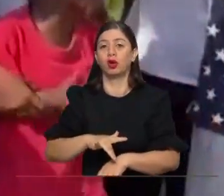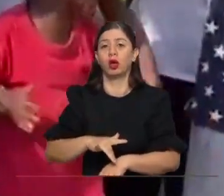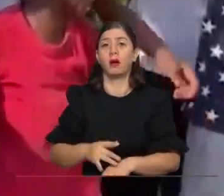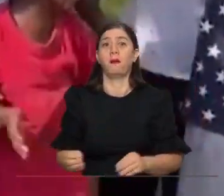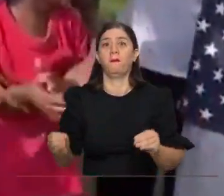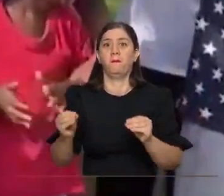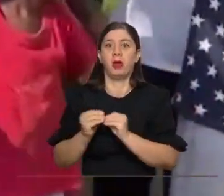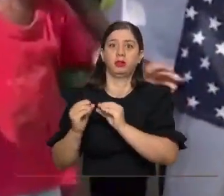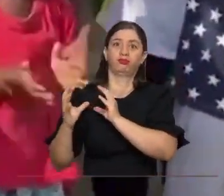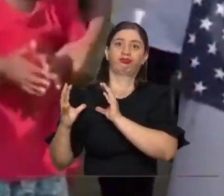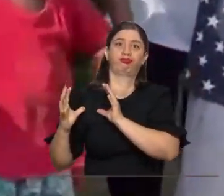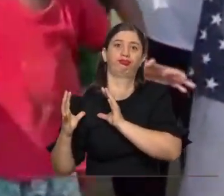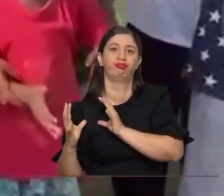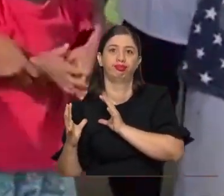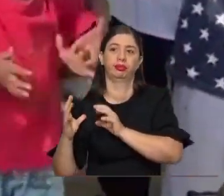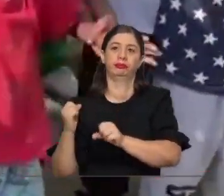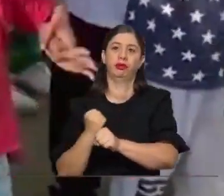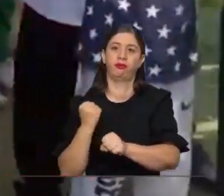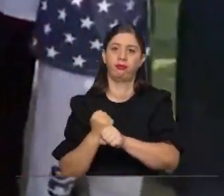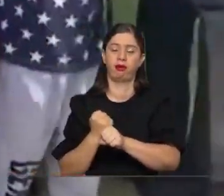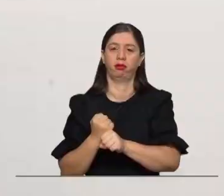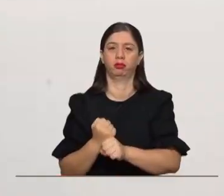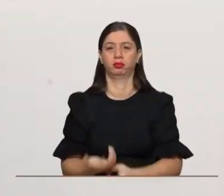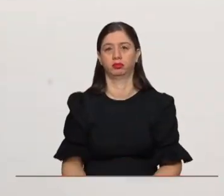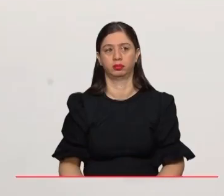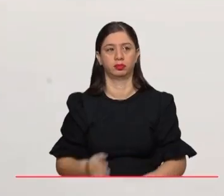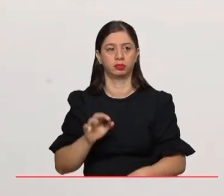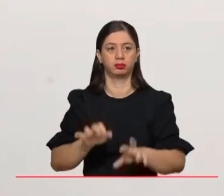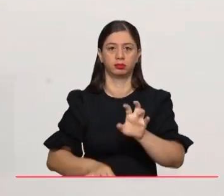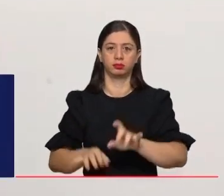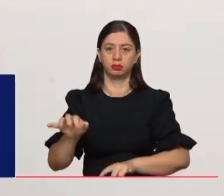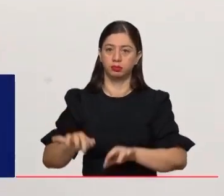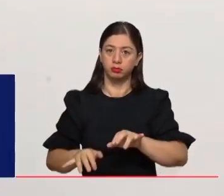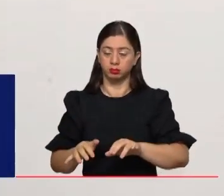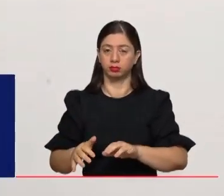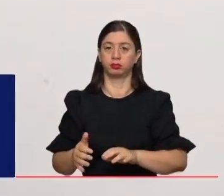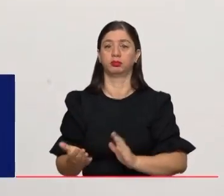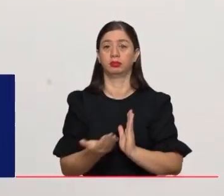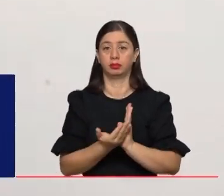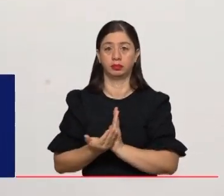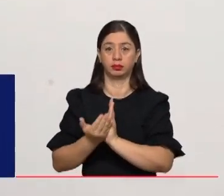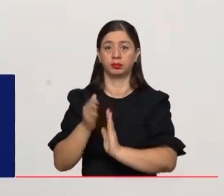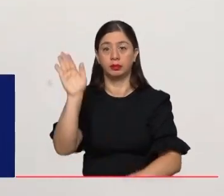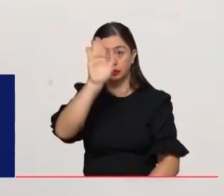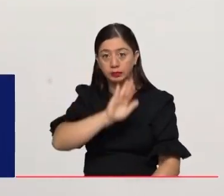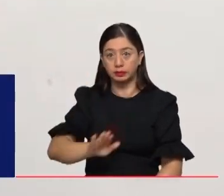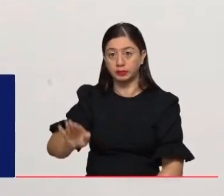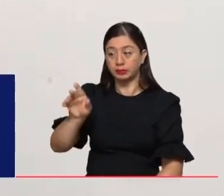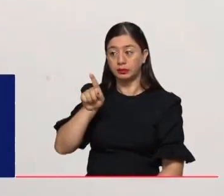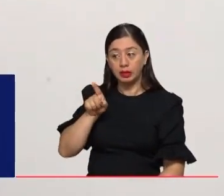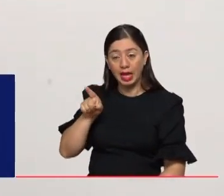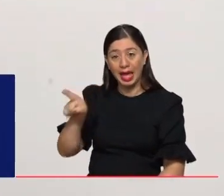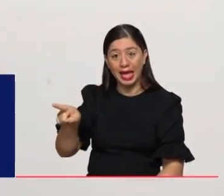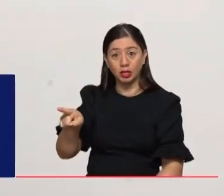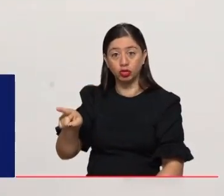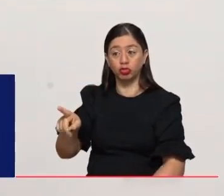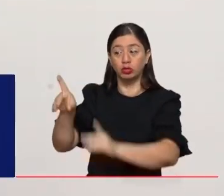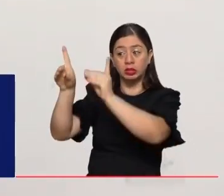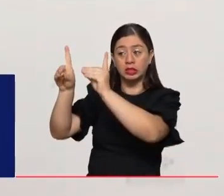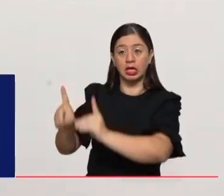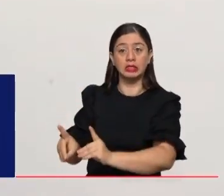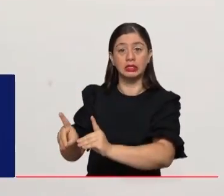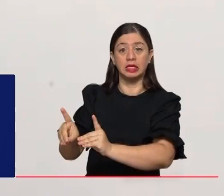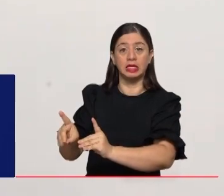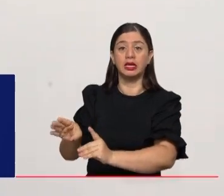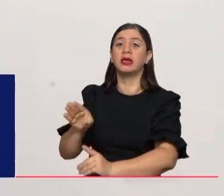doblar la carga académica. Al secretario de Educación Departamental, ¿quién es ellos quien decide